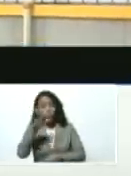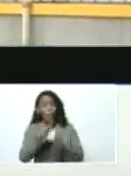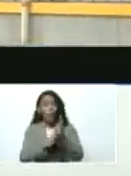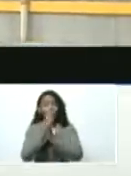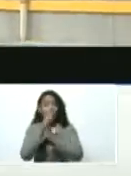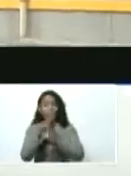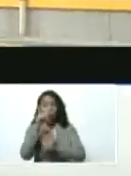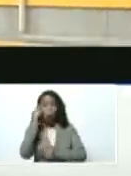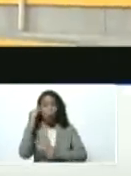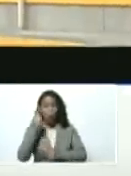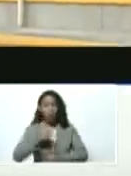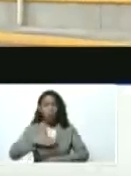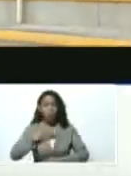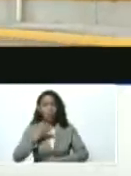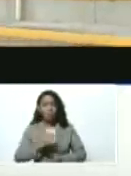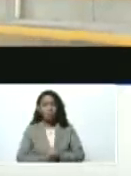emprendedoras,